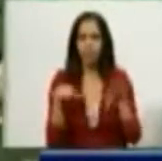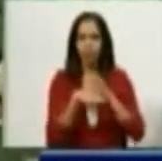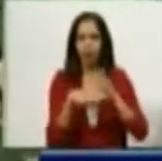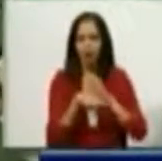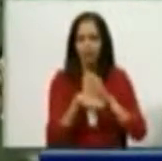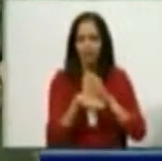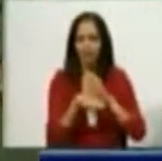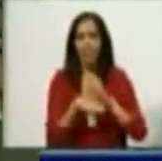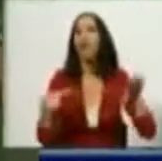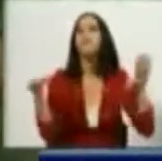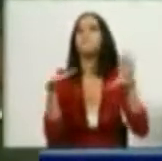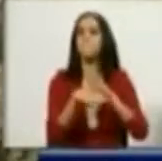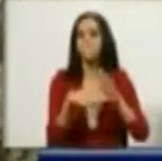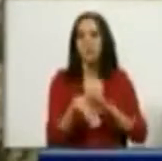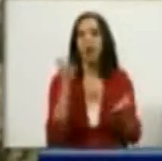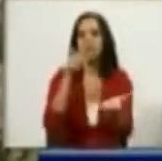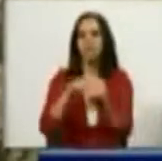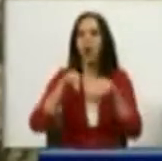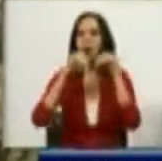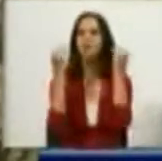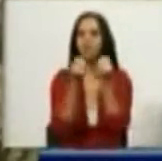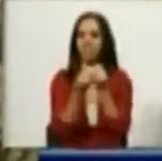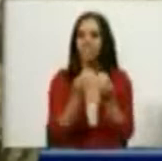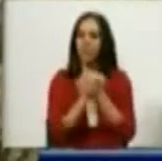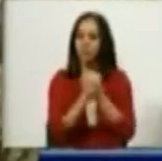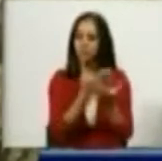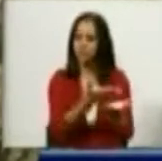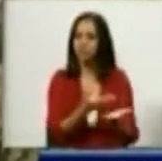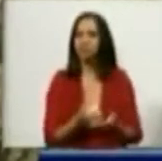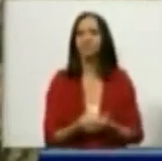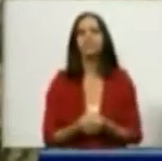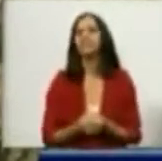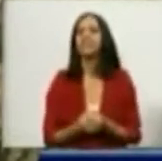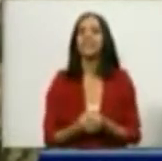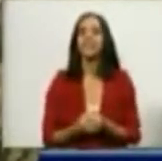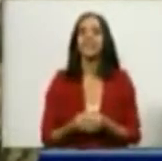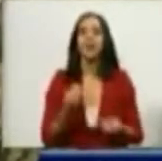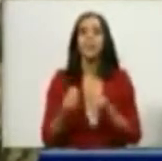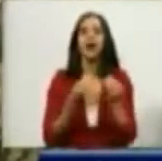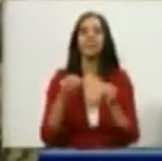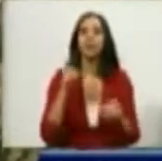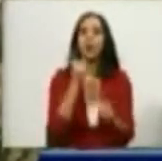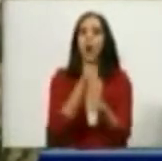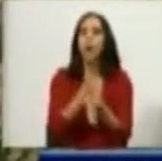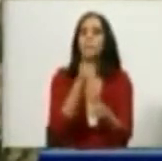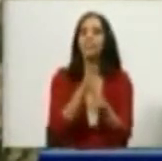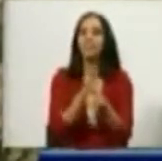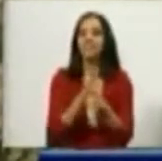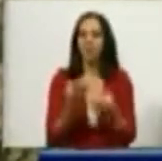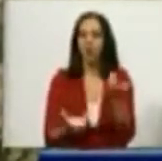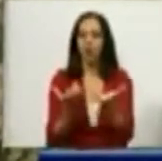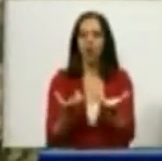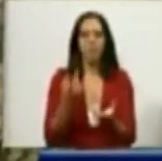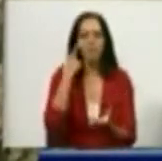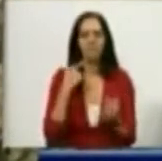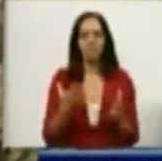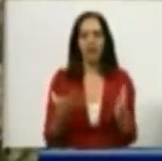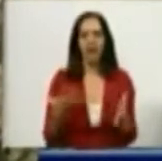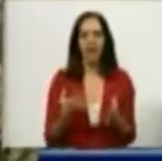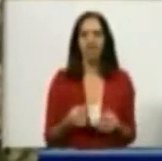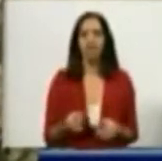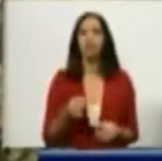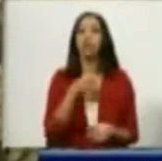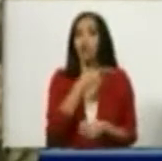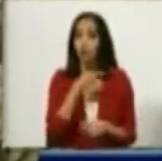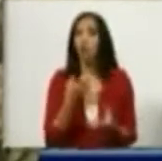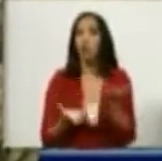el martes fui para allá por la oficina de Junior y vamos a hacer una un concurso Siri y yo cocinando para ver si me gana Yo